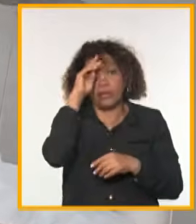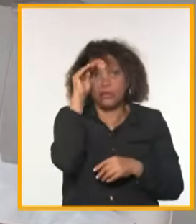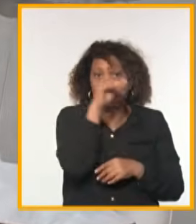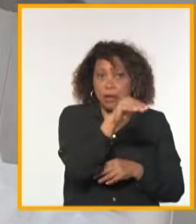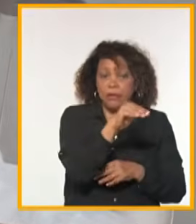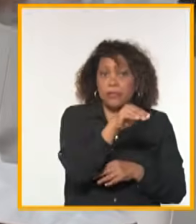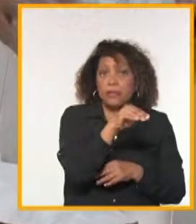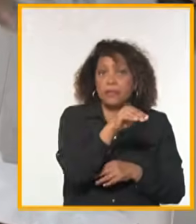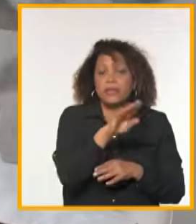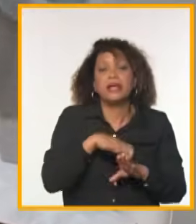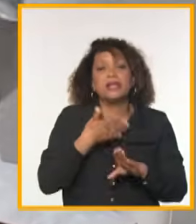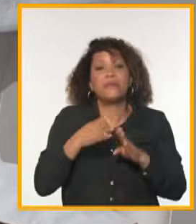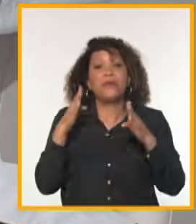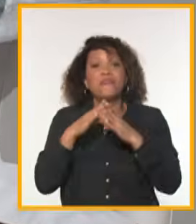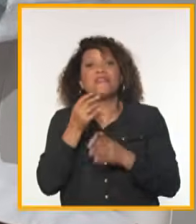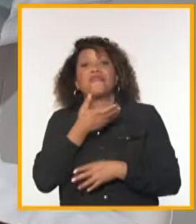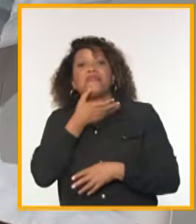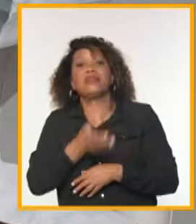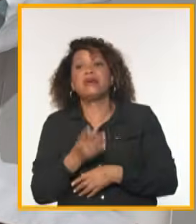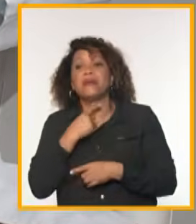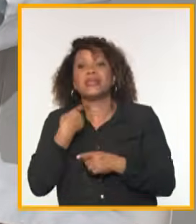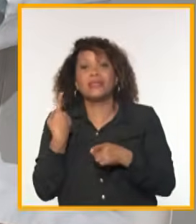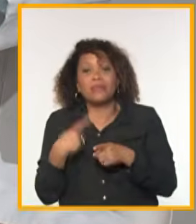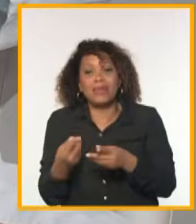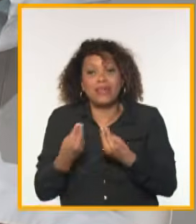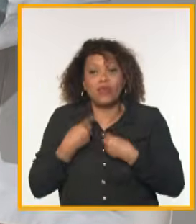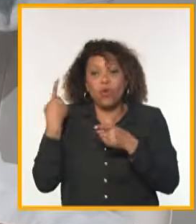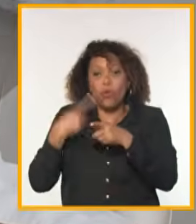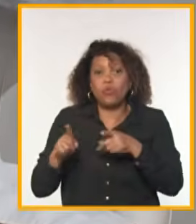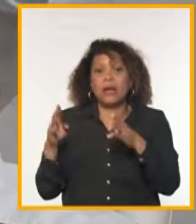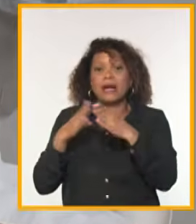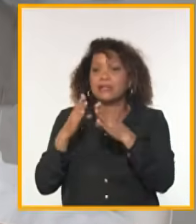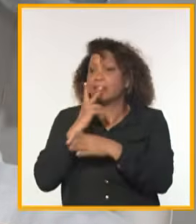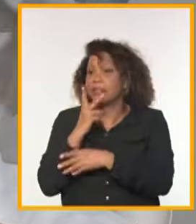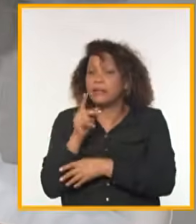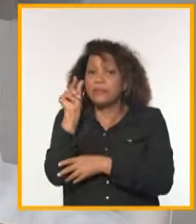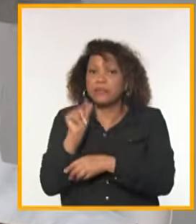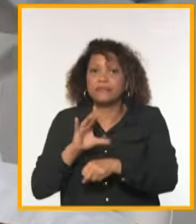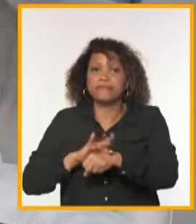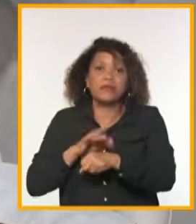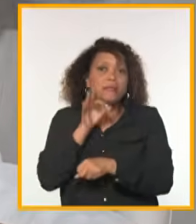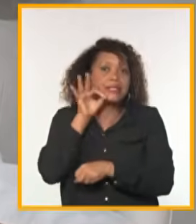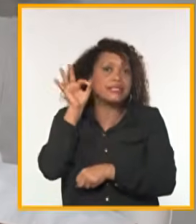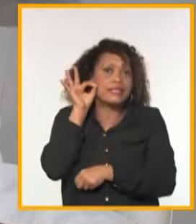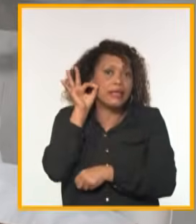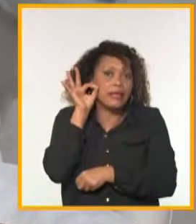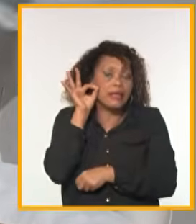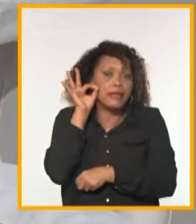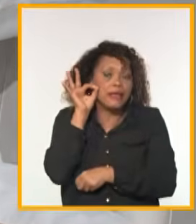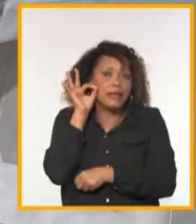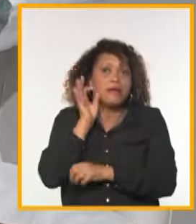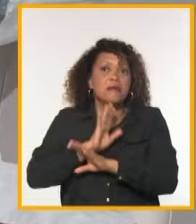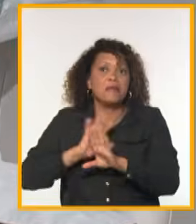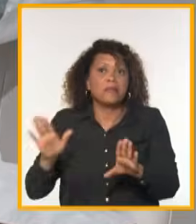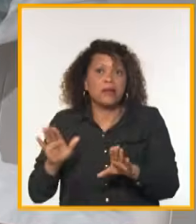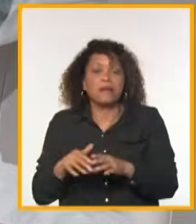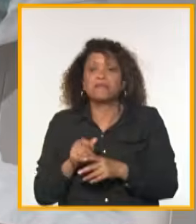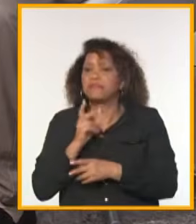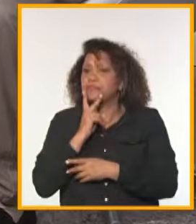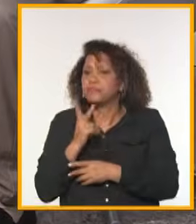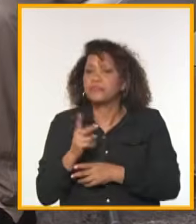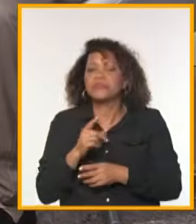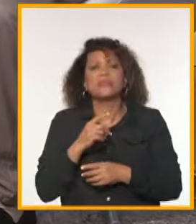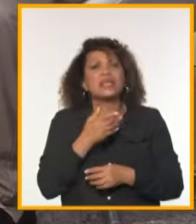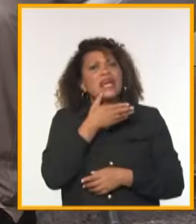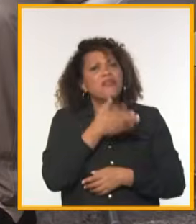dio una casita nada más que para atender a los pacientes del VIH, del SIDA, porque cuando aquellos eran SIDA, y allí nosotros tenemos... Fidel tuvo que